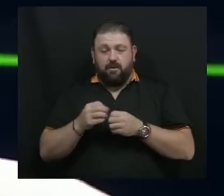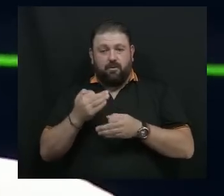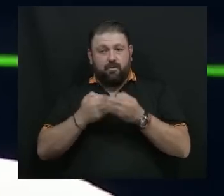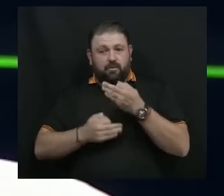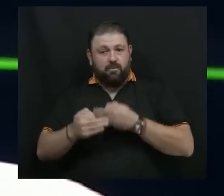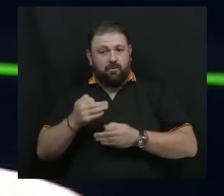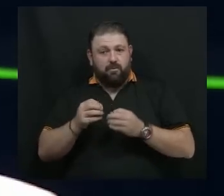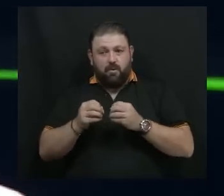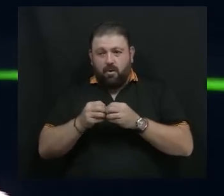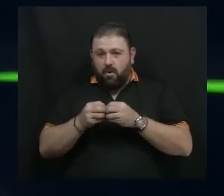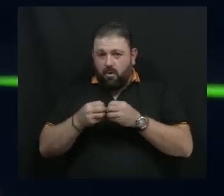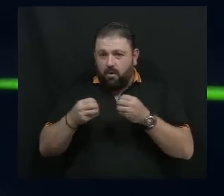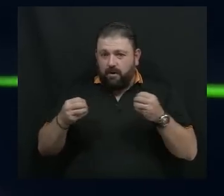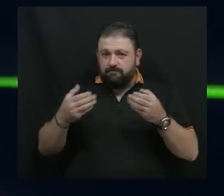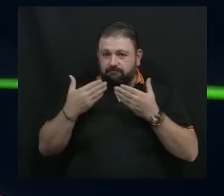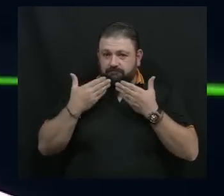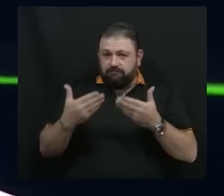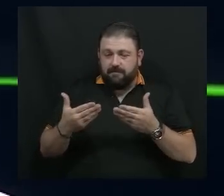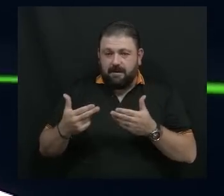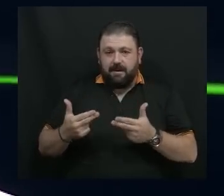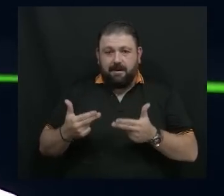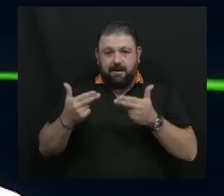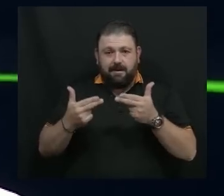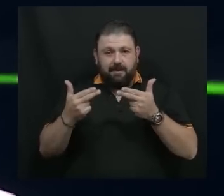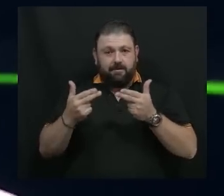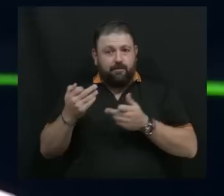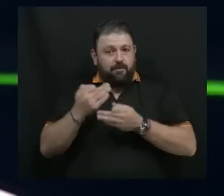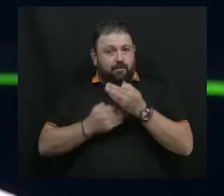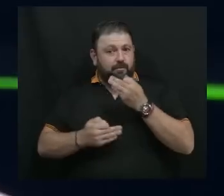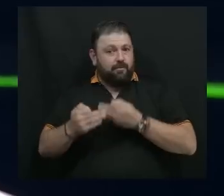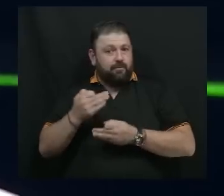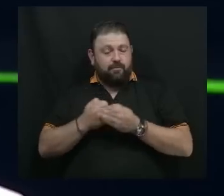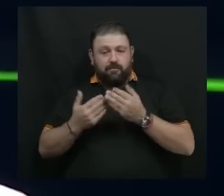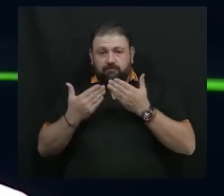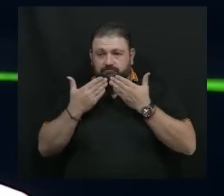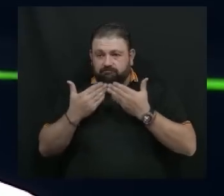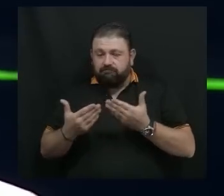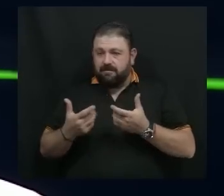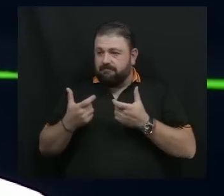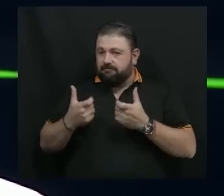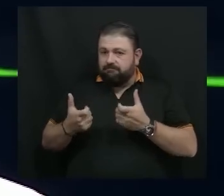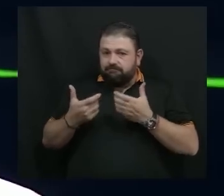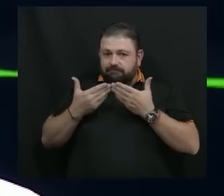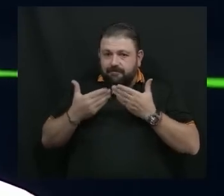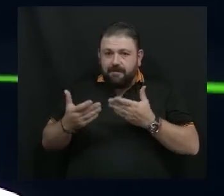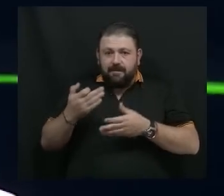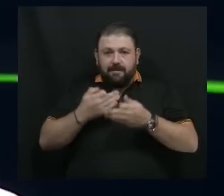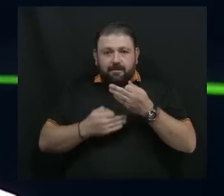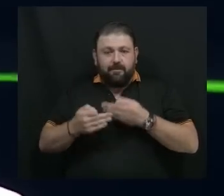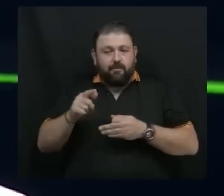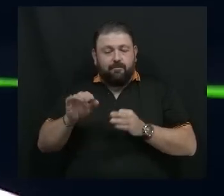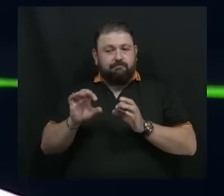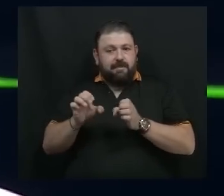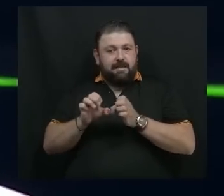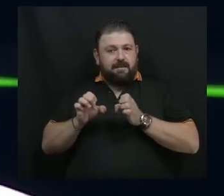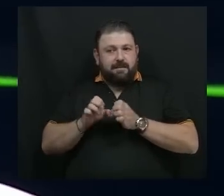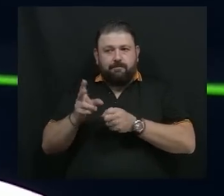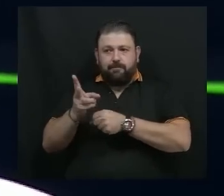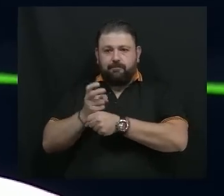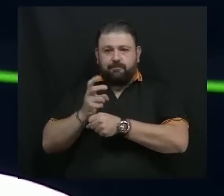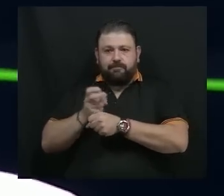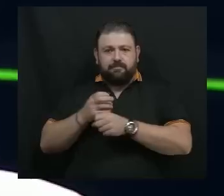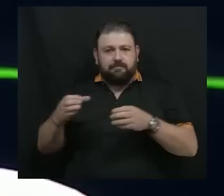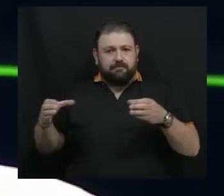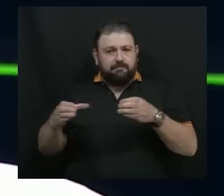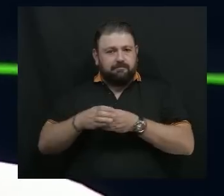cuatro. Distribuyes producto, cubres tu inmediatez económica, tu urgencia económica, formas un equipo y construyes tu